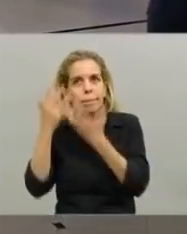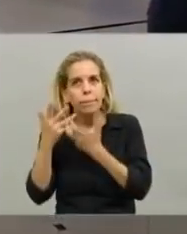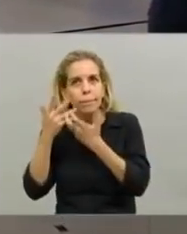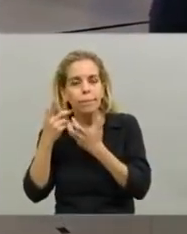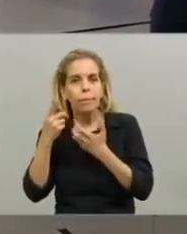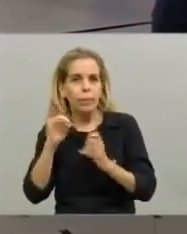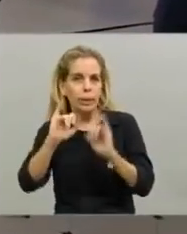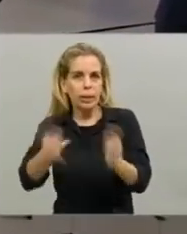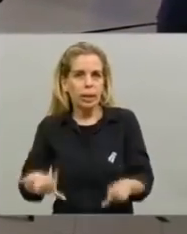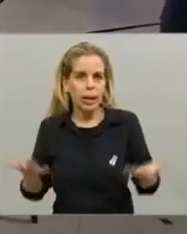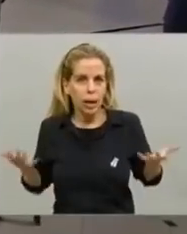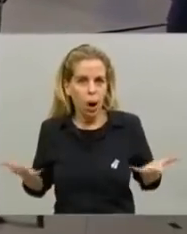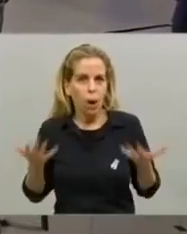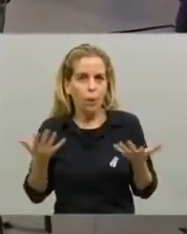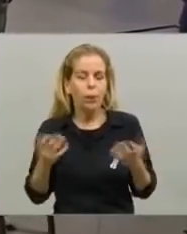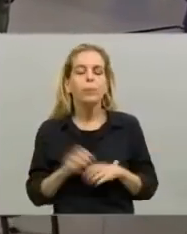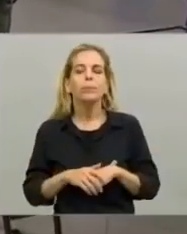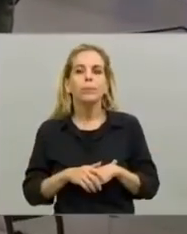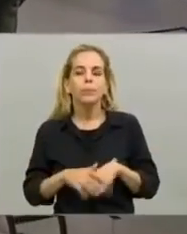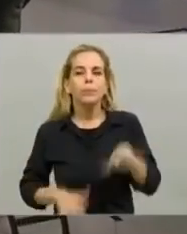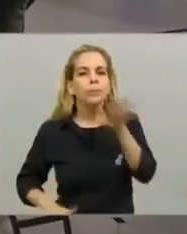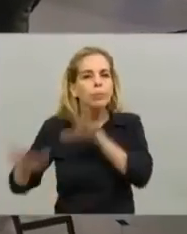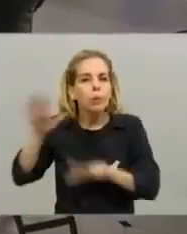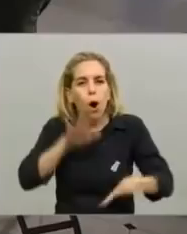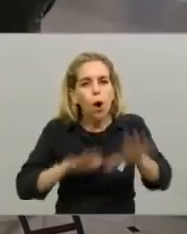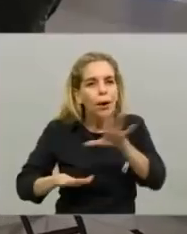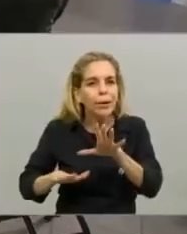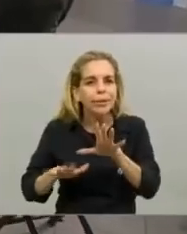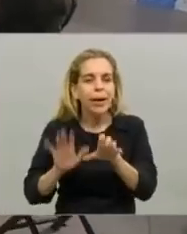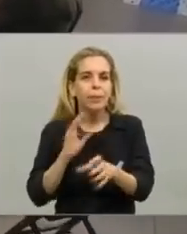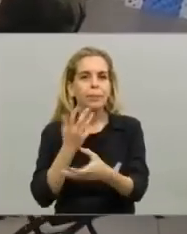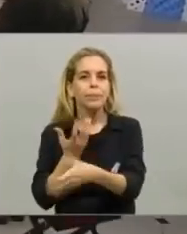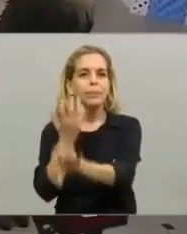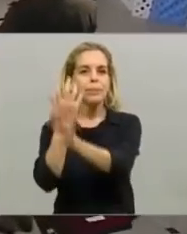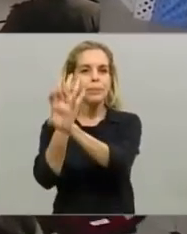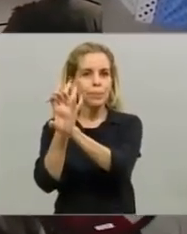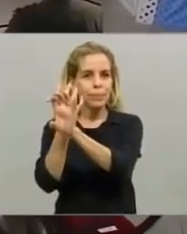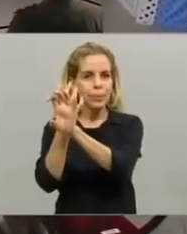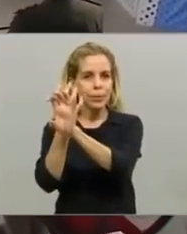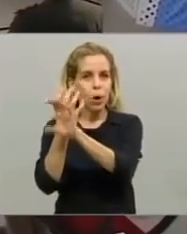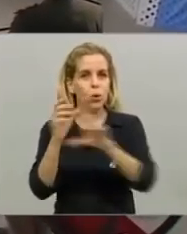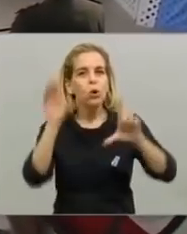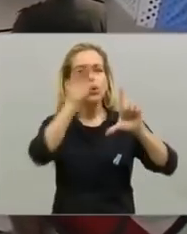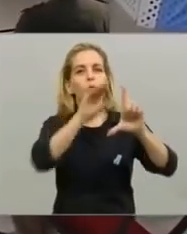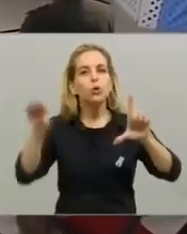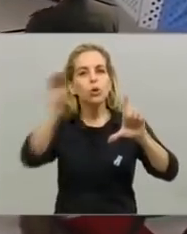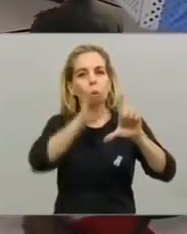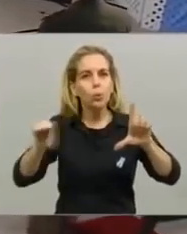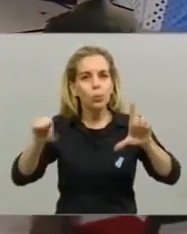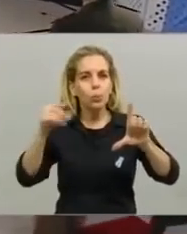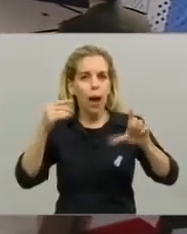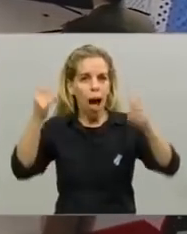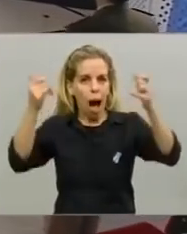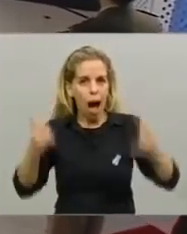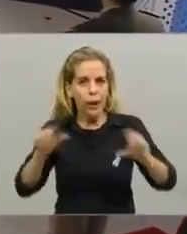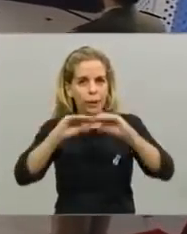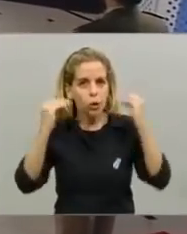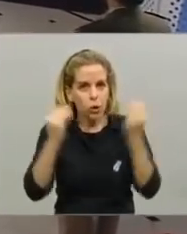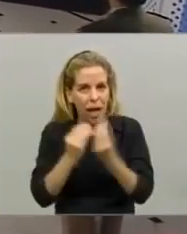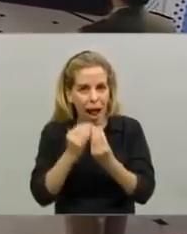intentar hacerlo y organizar una videoconferencia con todos ellos. Hay acá